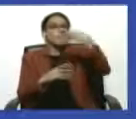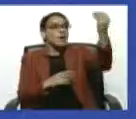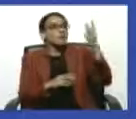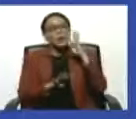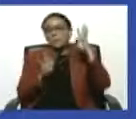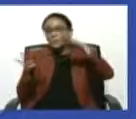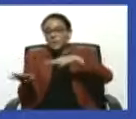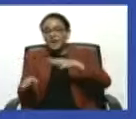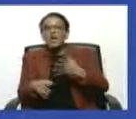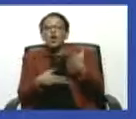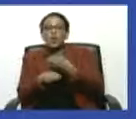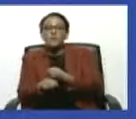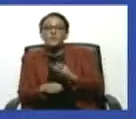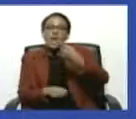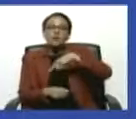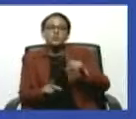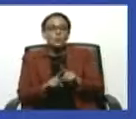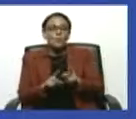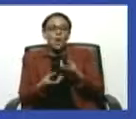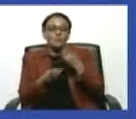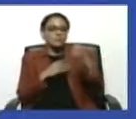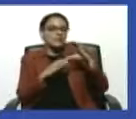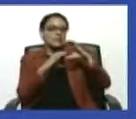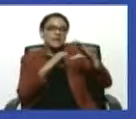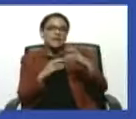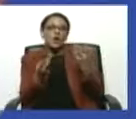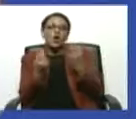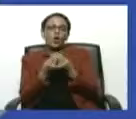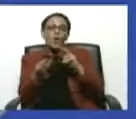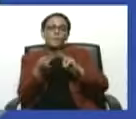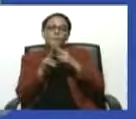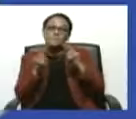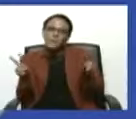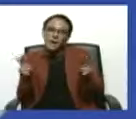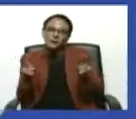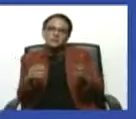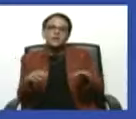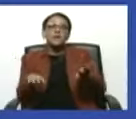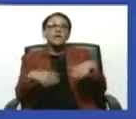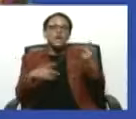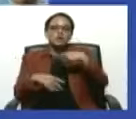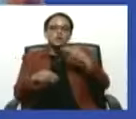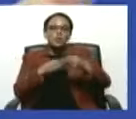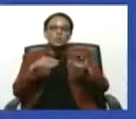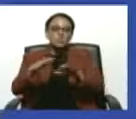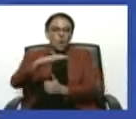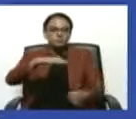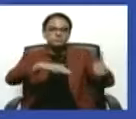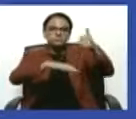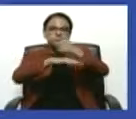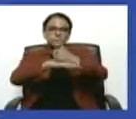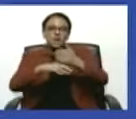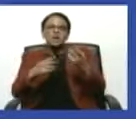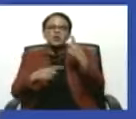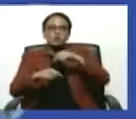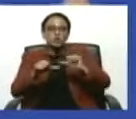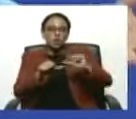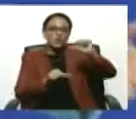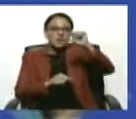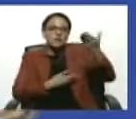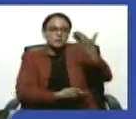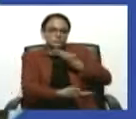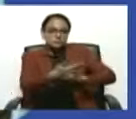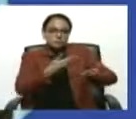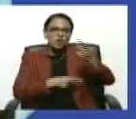afianzar nuestra diplomacia bolivariana de paz, que sea una potencia para la paz, para el desarrollo compartido, para